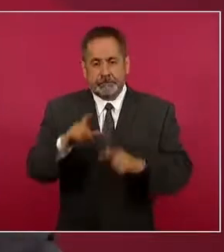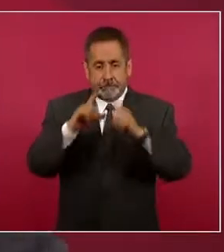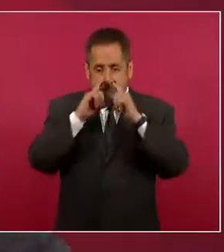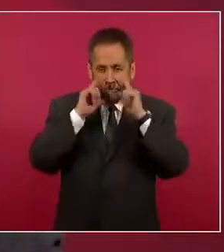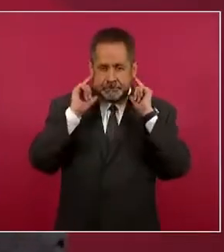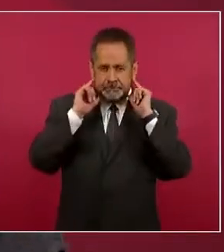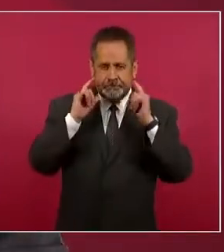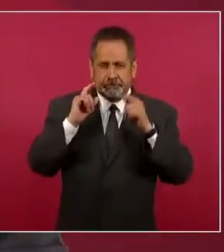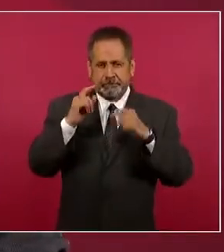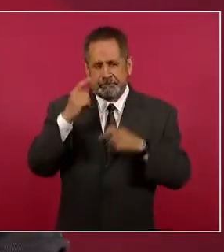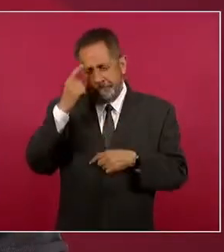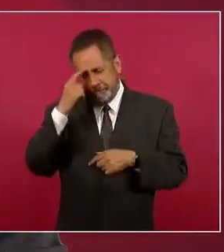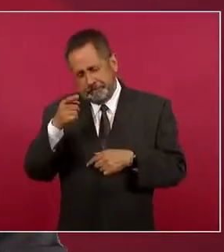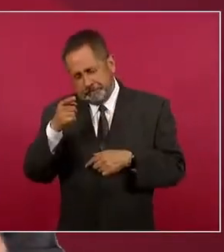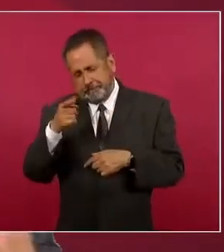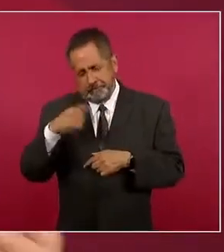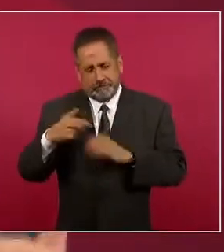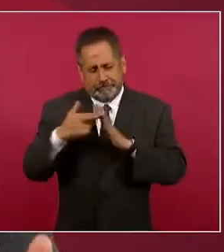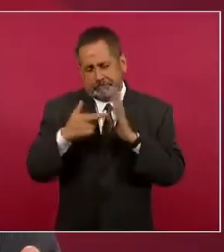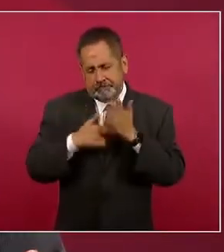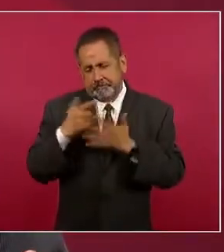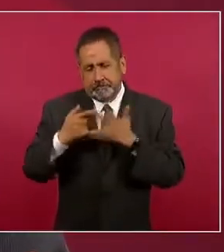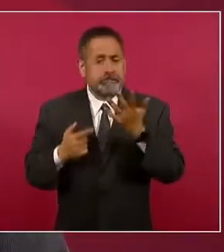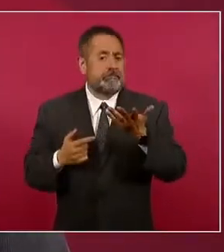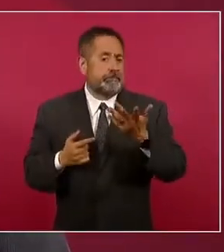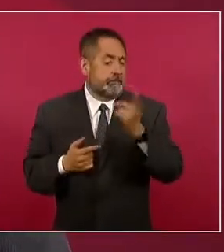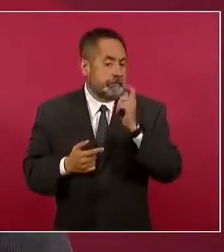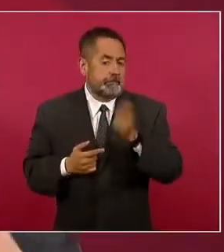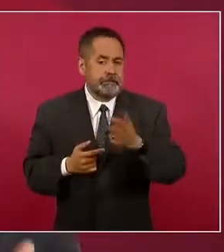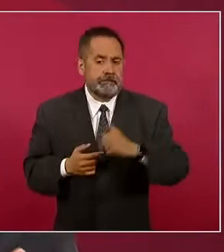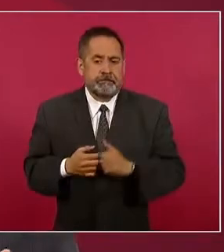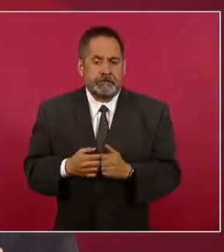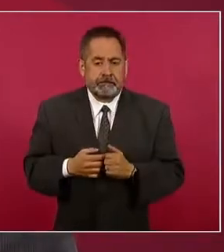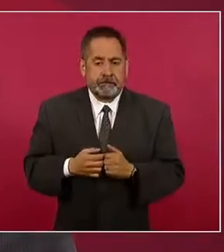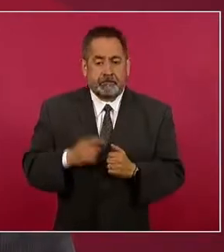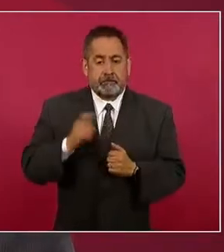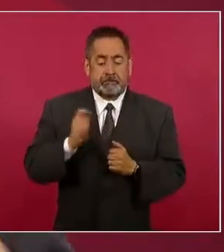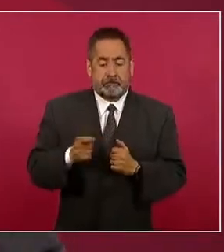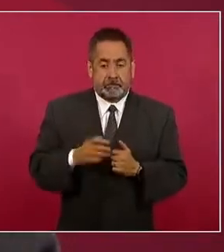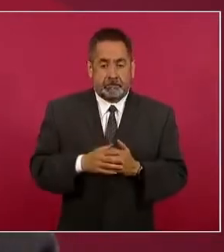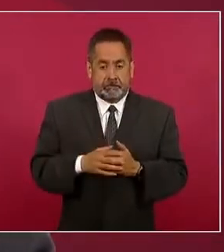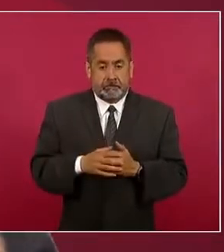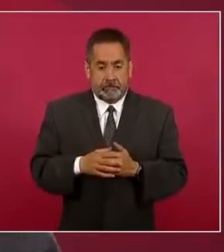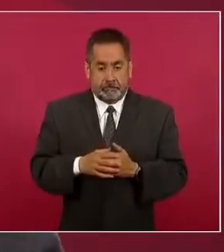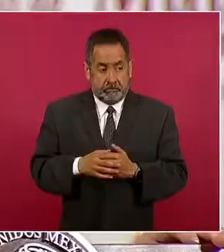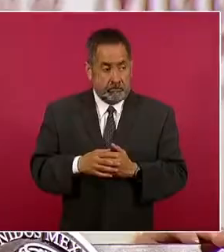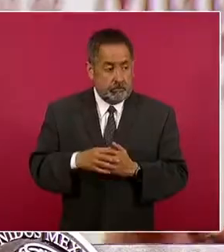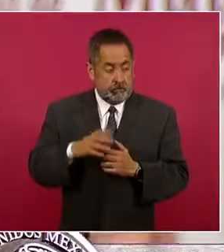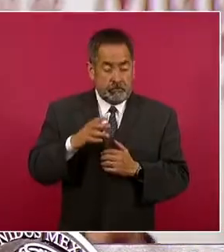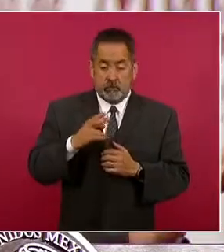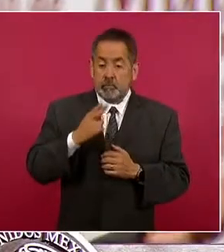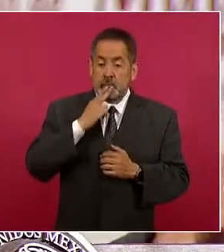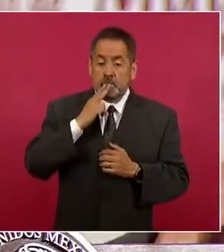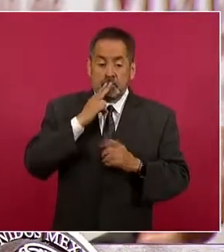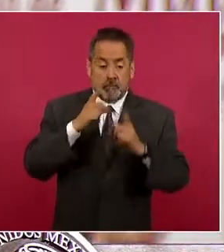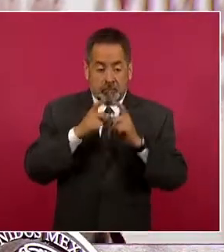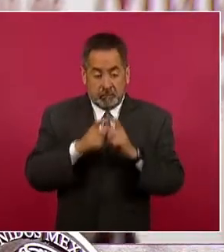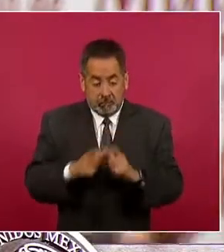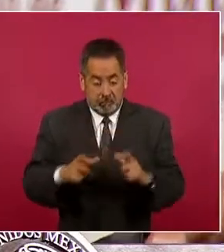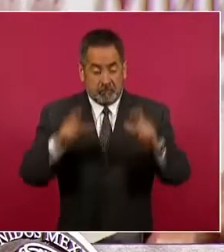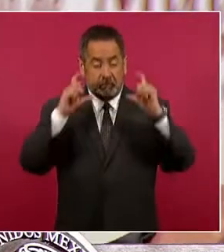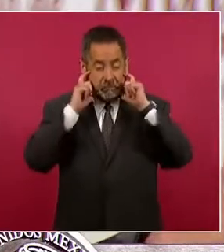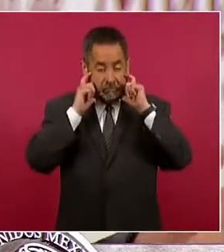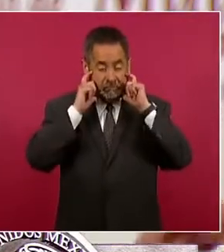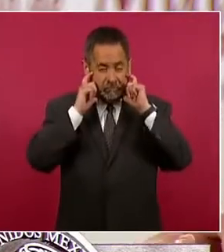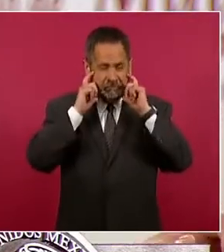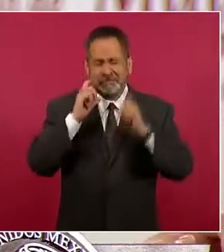medidas es considerar que la necesidad extrema de utilizarlo ya no es